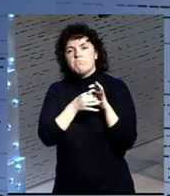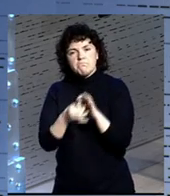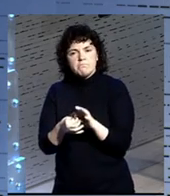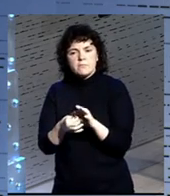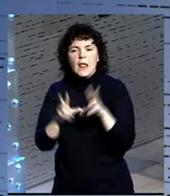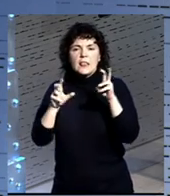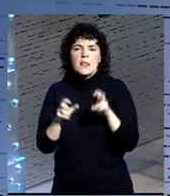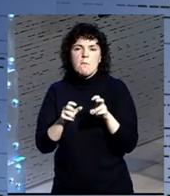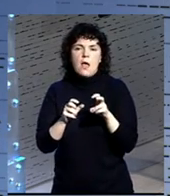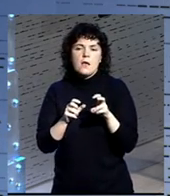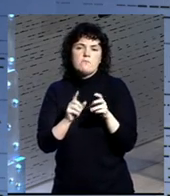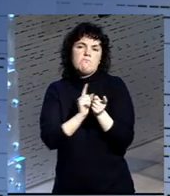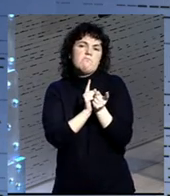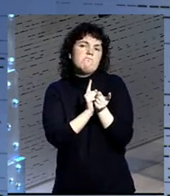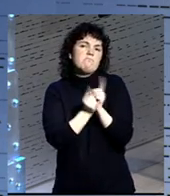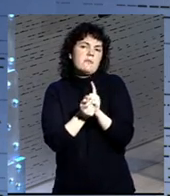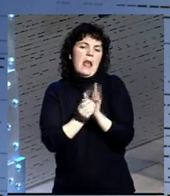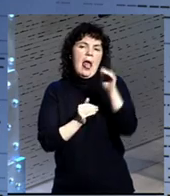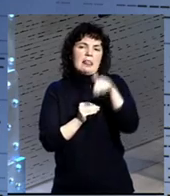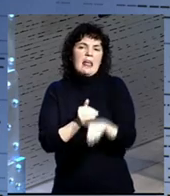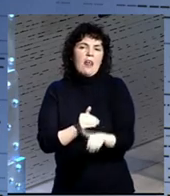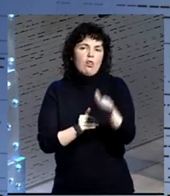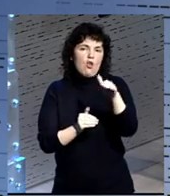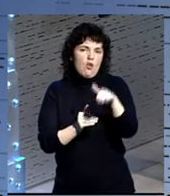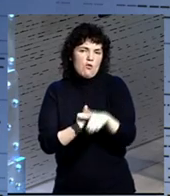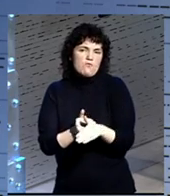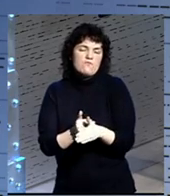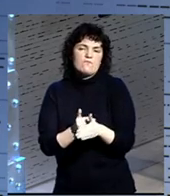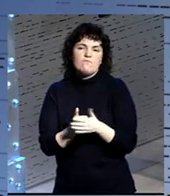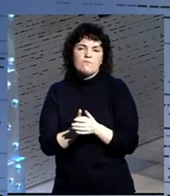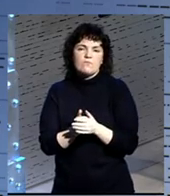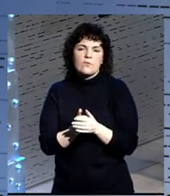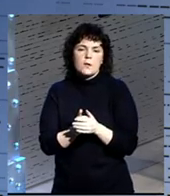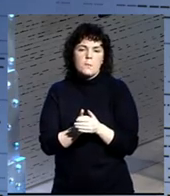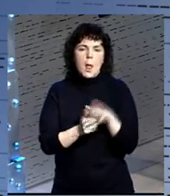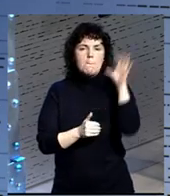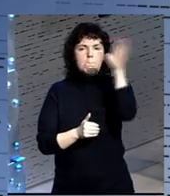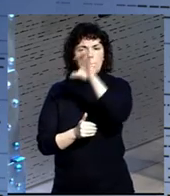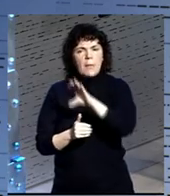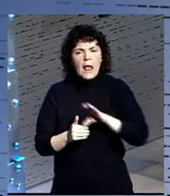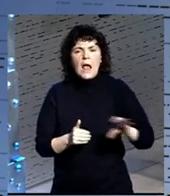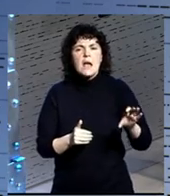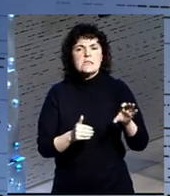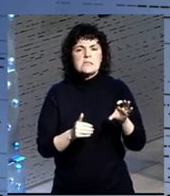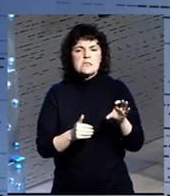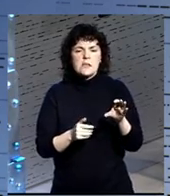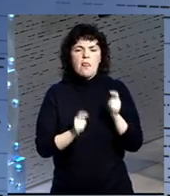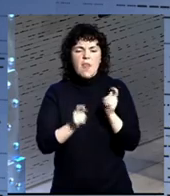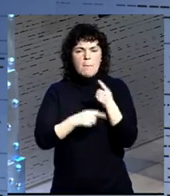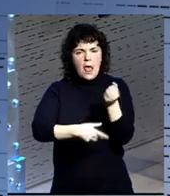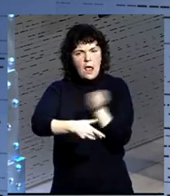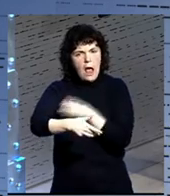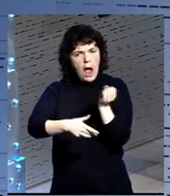la alteración en el peso de los distintos países como suministradores de ahorro a